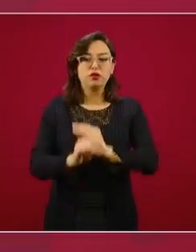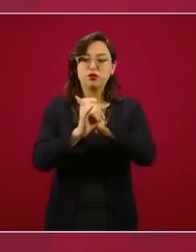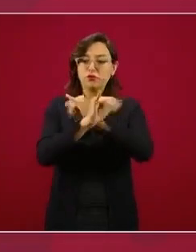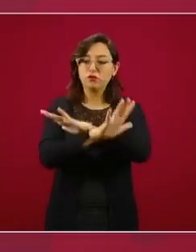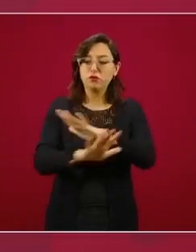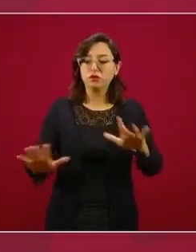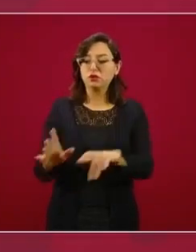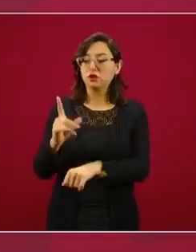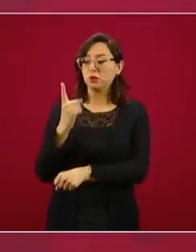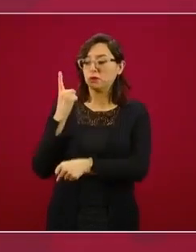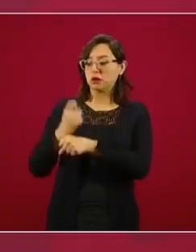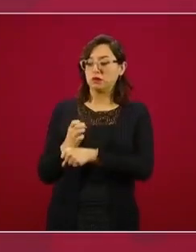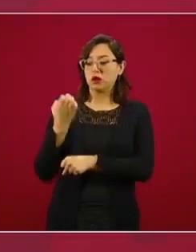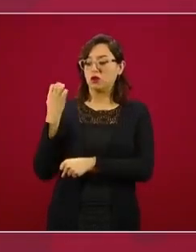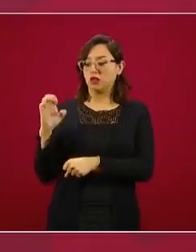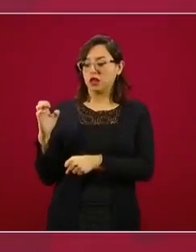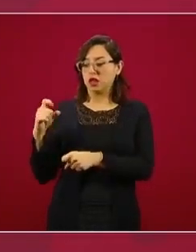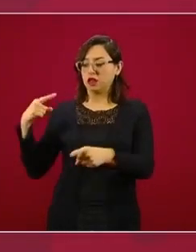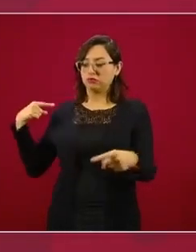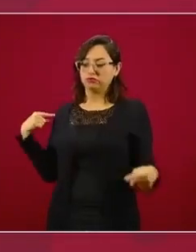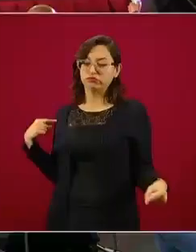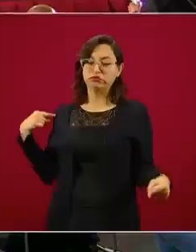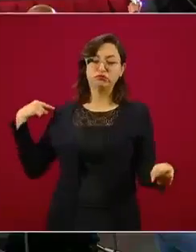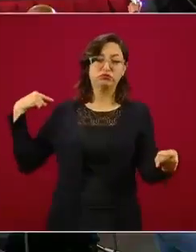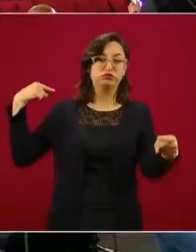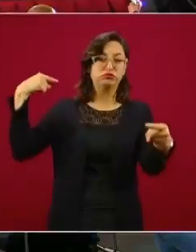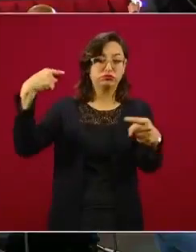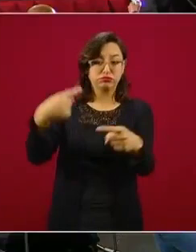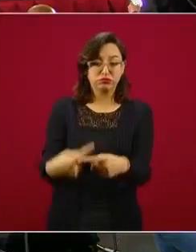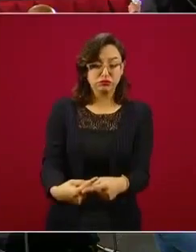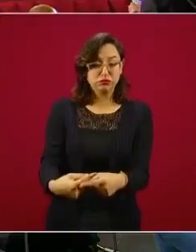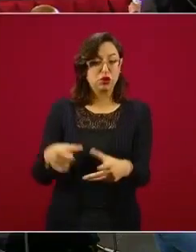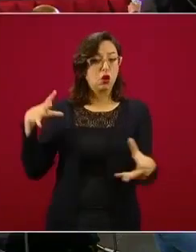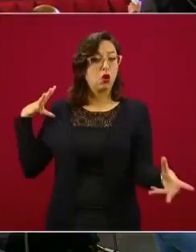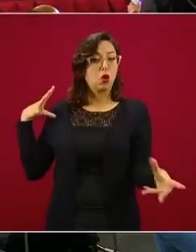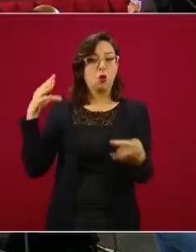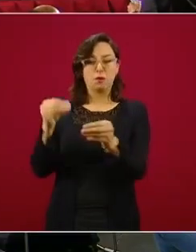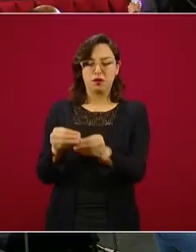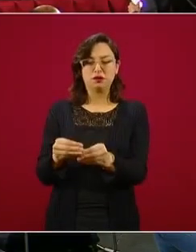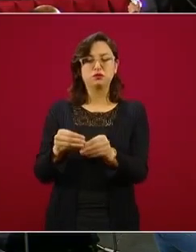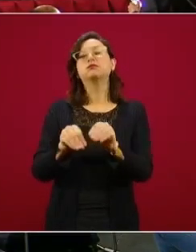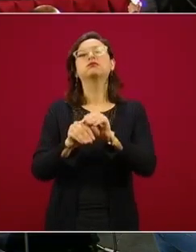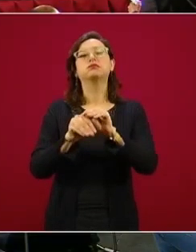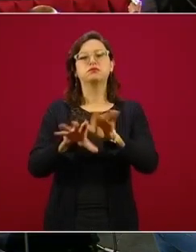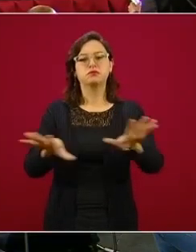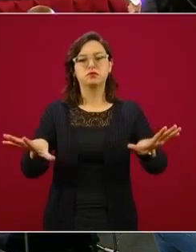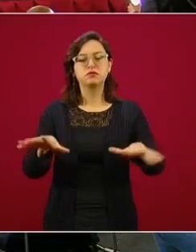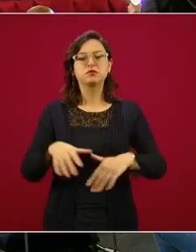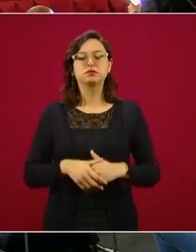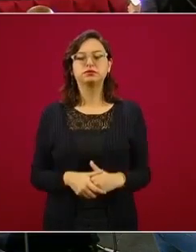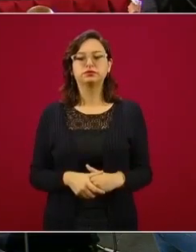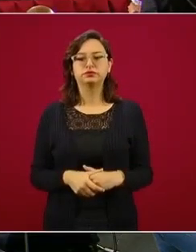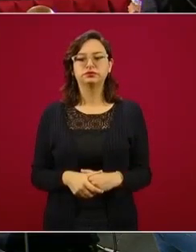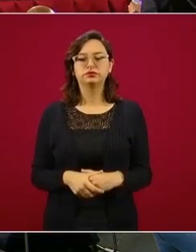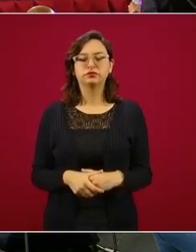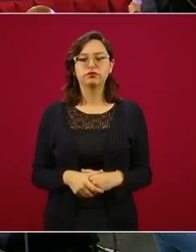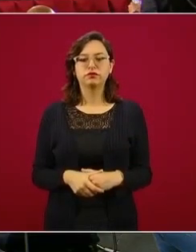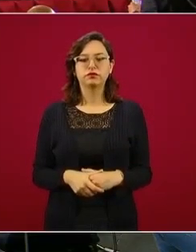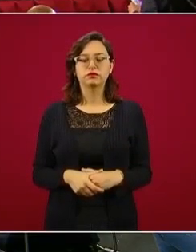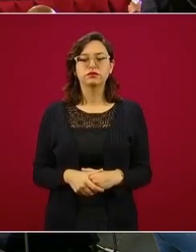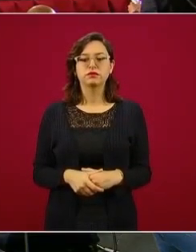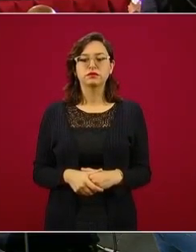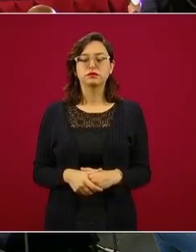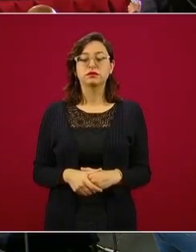1 de enero, cómo ha cambiado al día de hoy. Y como ya anunció el presidente, pues es hora, y tenemos